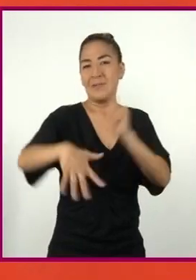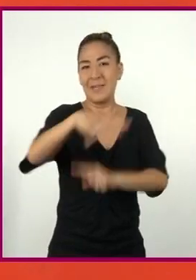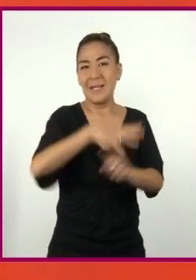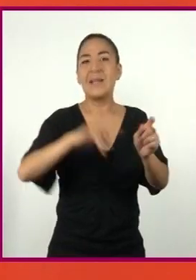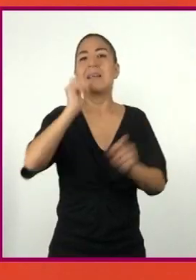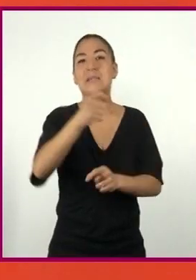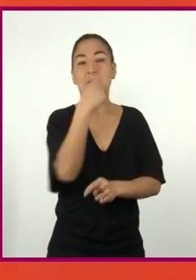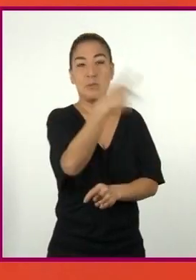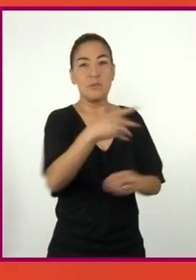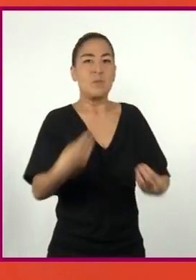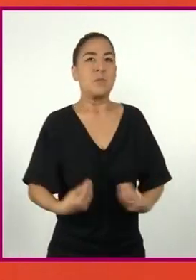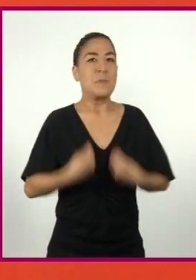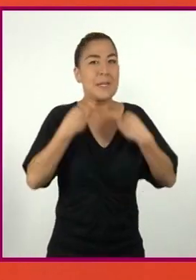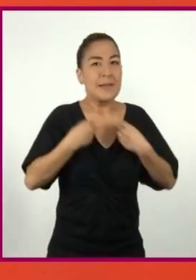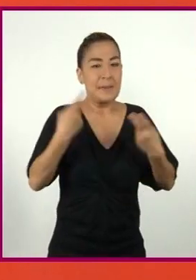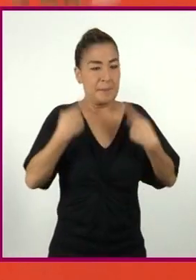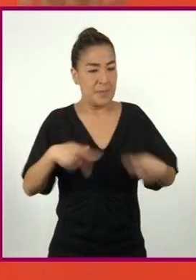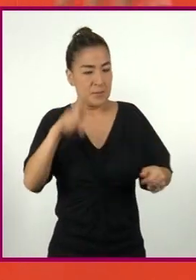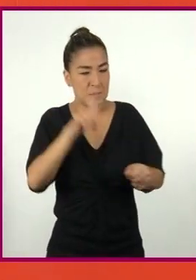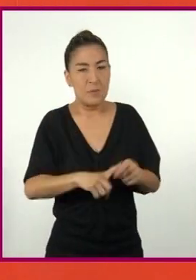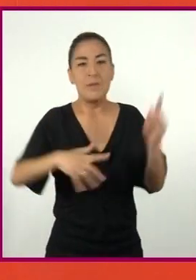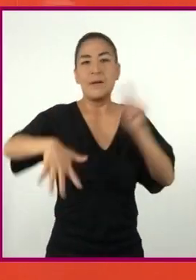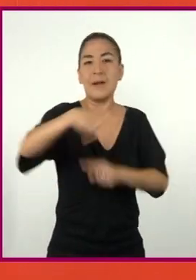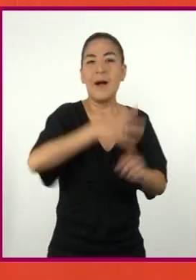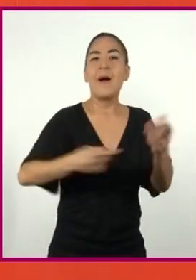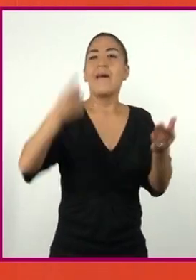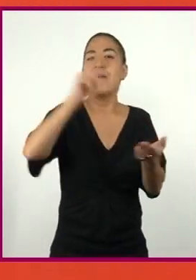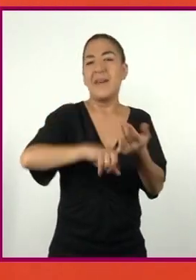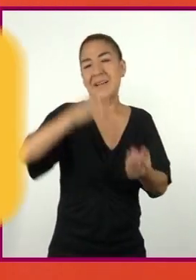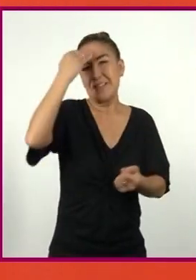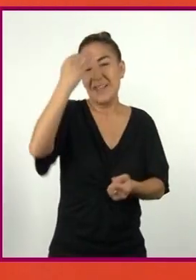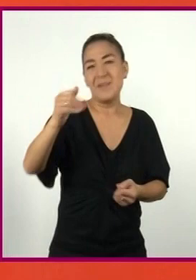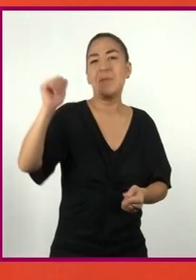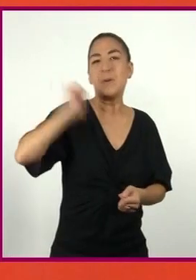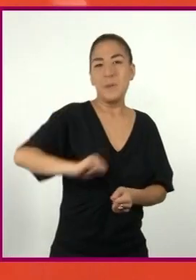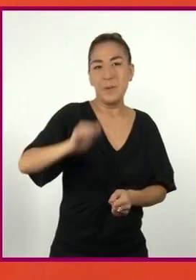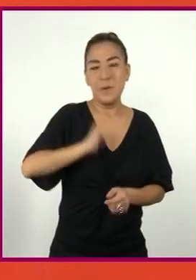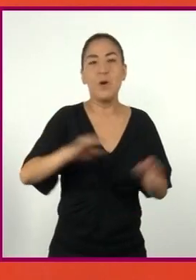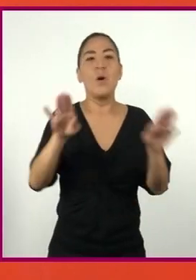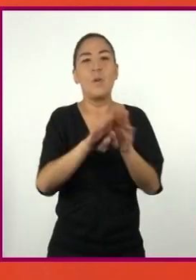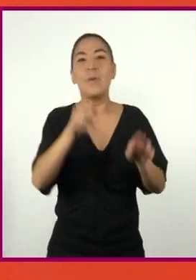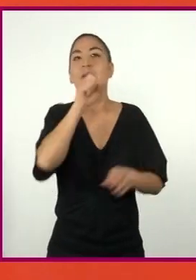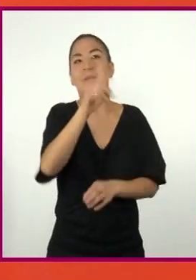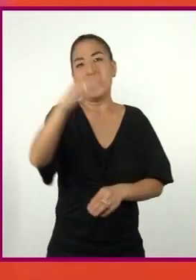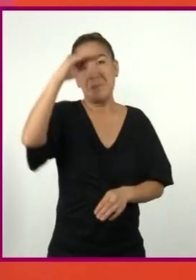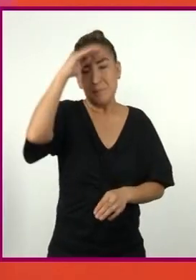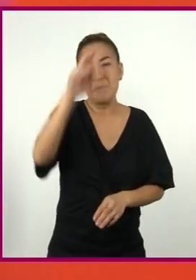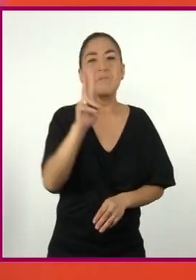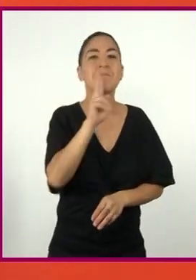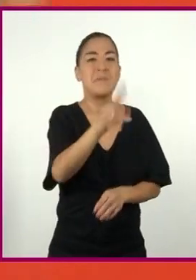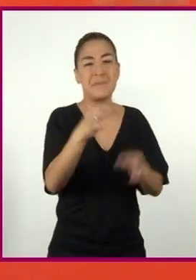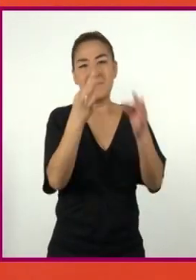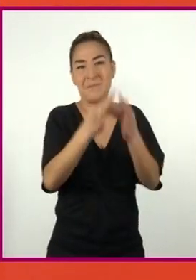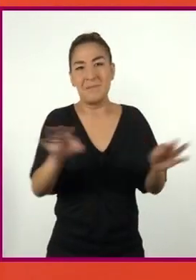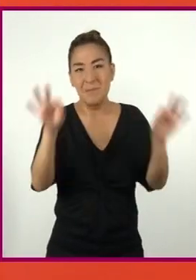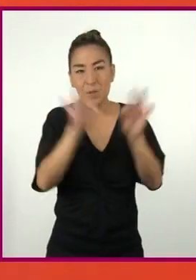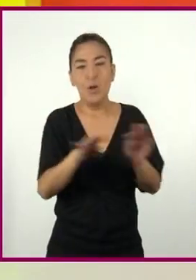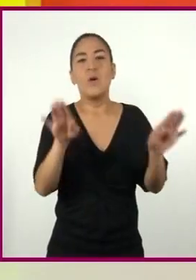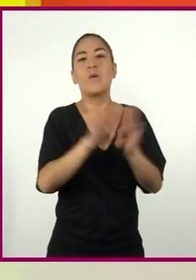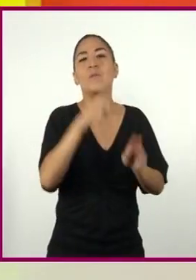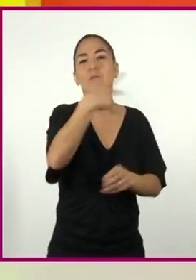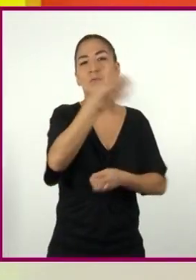de la persona con las circunstancias que le tocaron vivir y apreciar la importancia de sus obras o